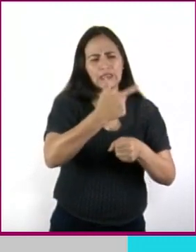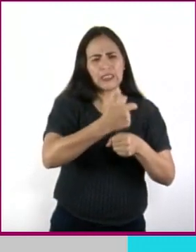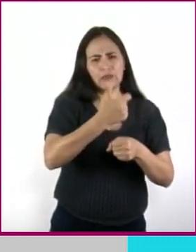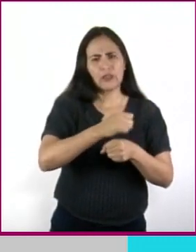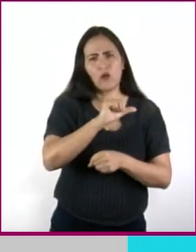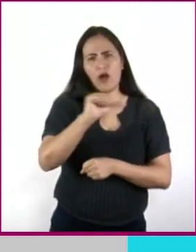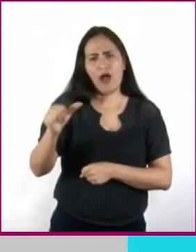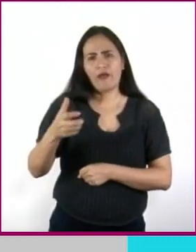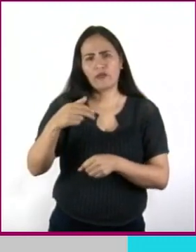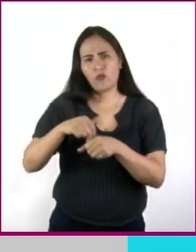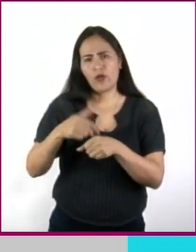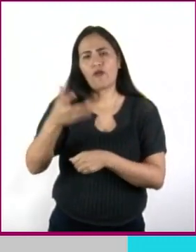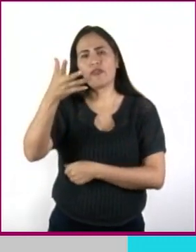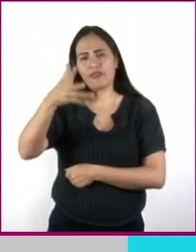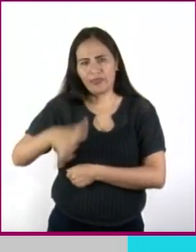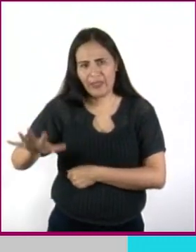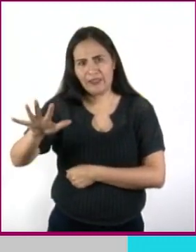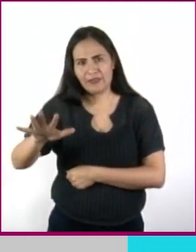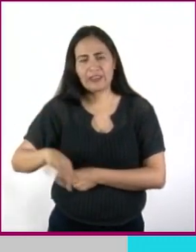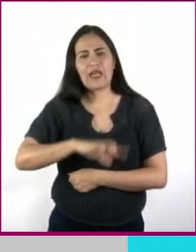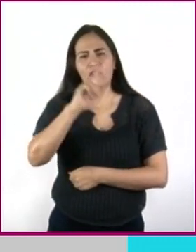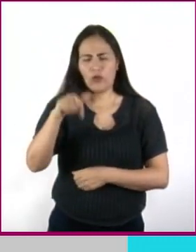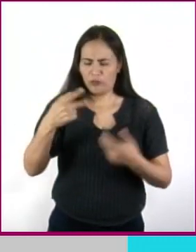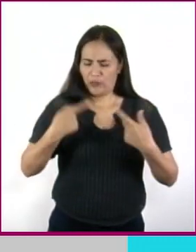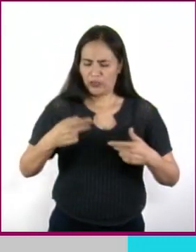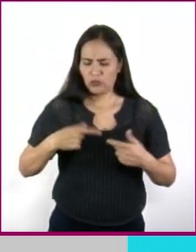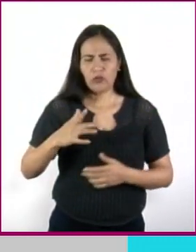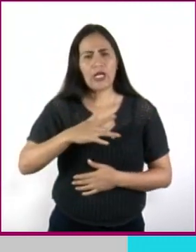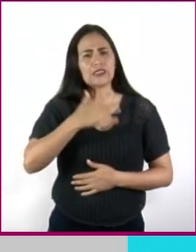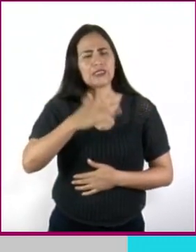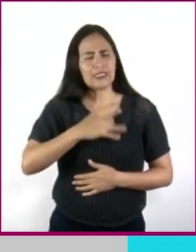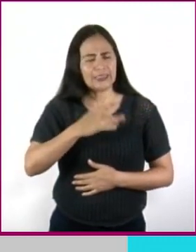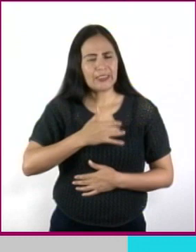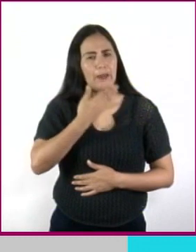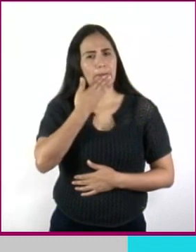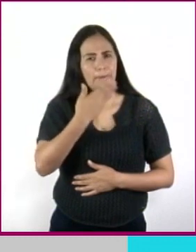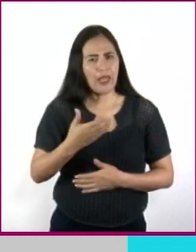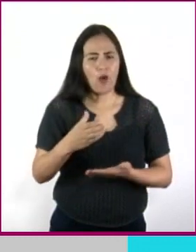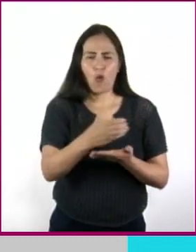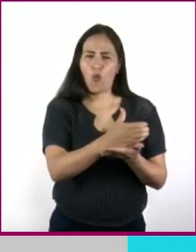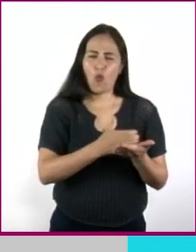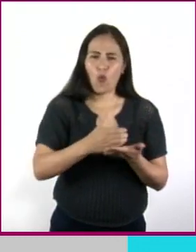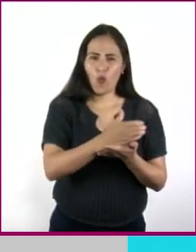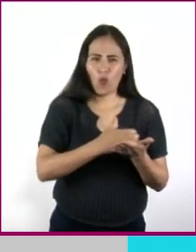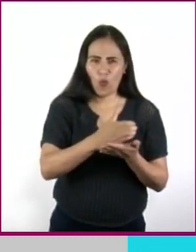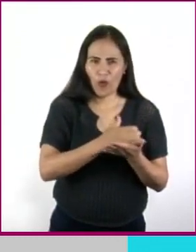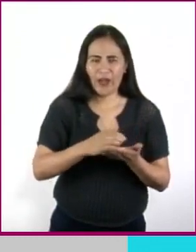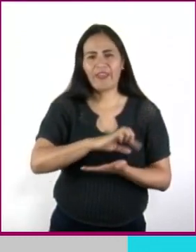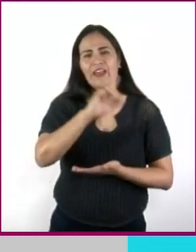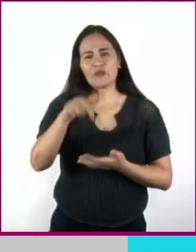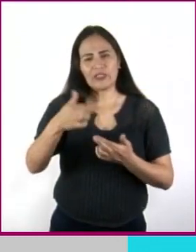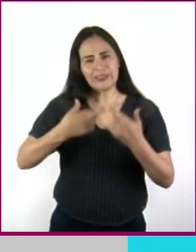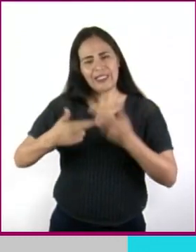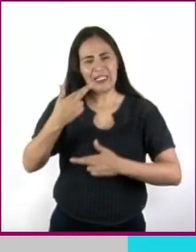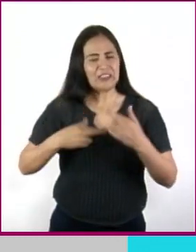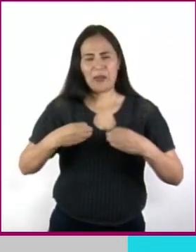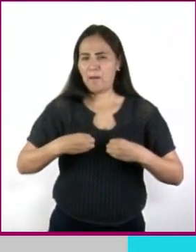día. Mejora el estado general de la persona y poco a poco se reincorpora a su vida cotidiana.